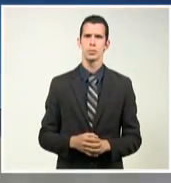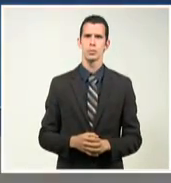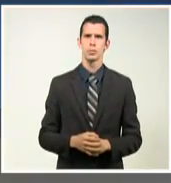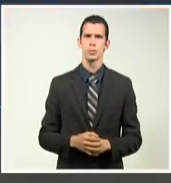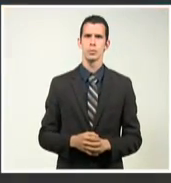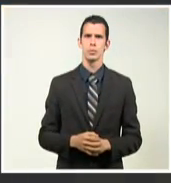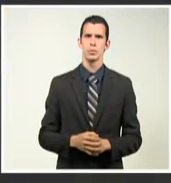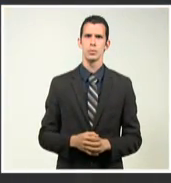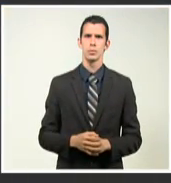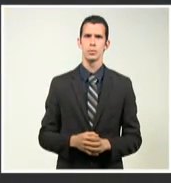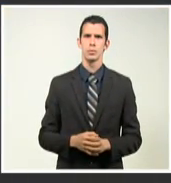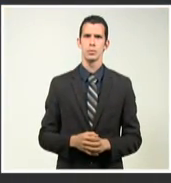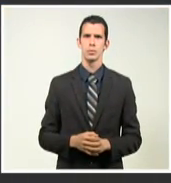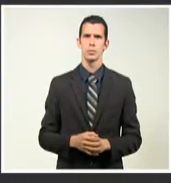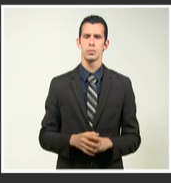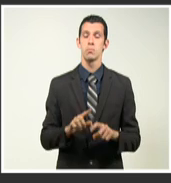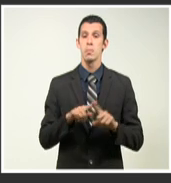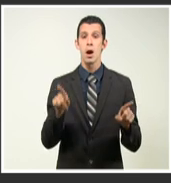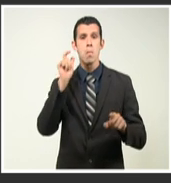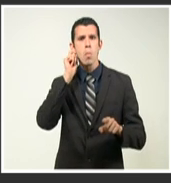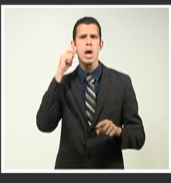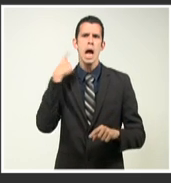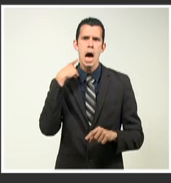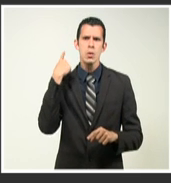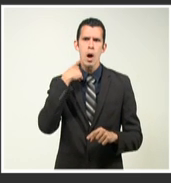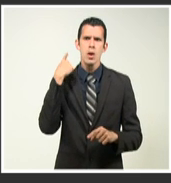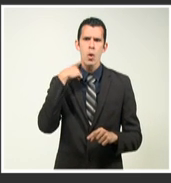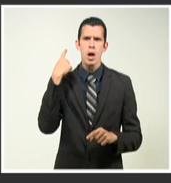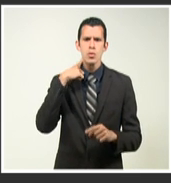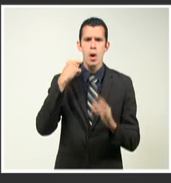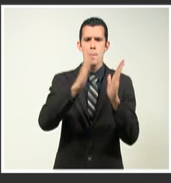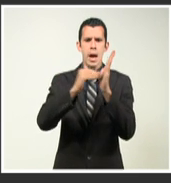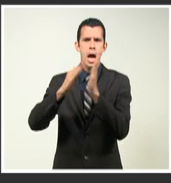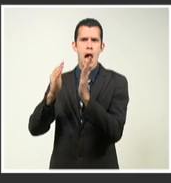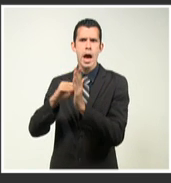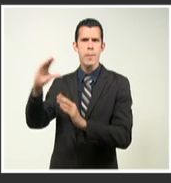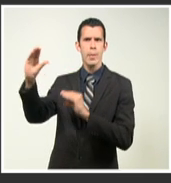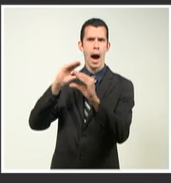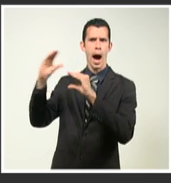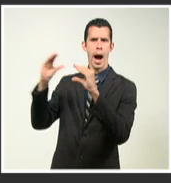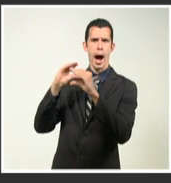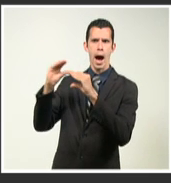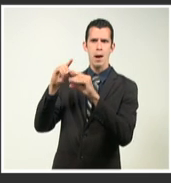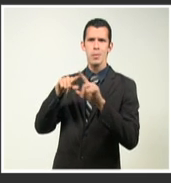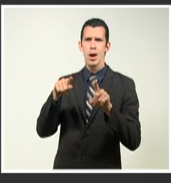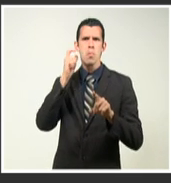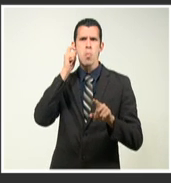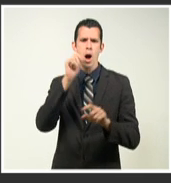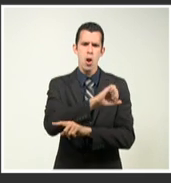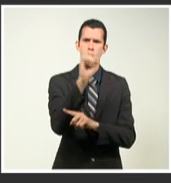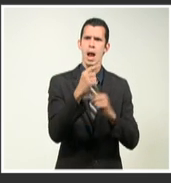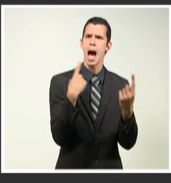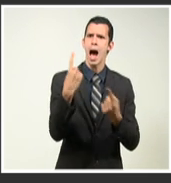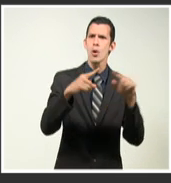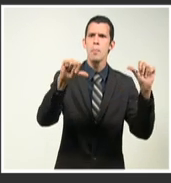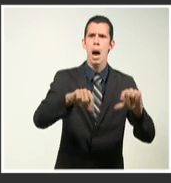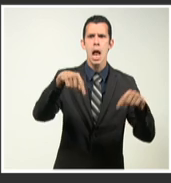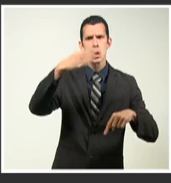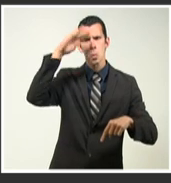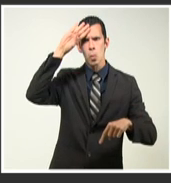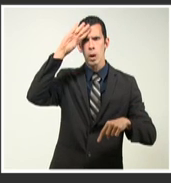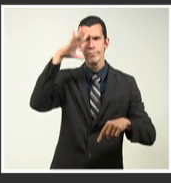le ha pasado factura. Por eso la cantidad de dinero que ella recibe ha venido disminuyendo. Incluso ha sido acusada por algunos de